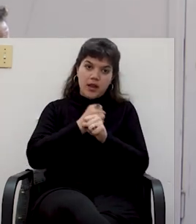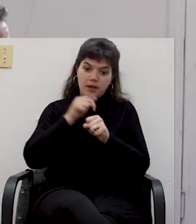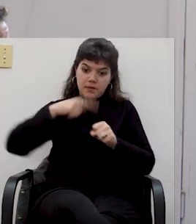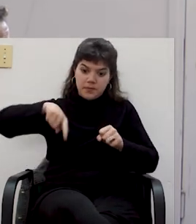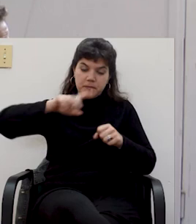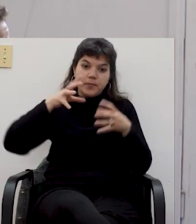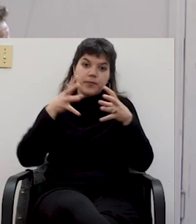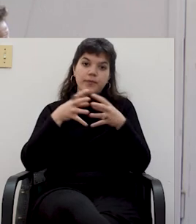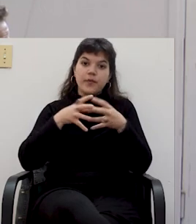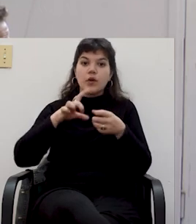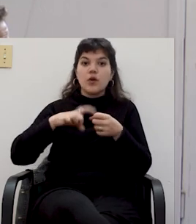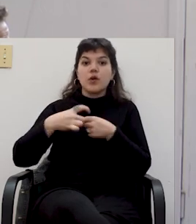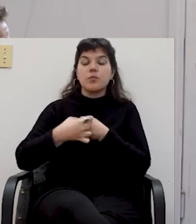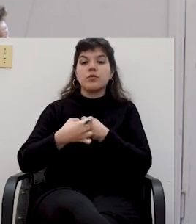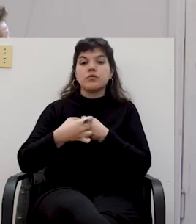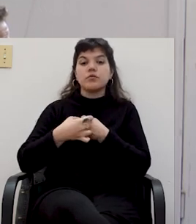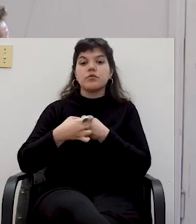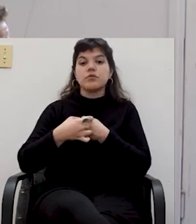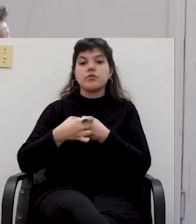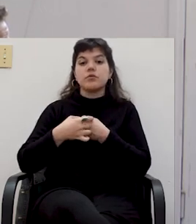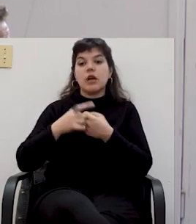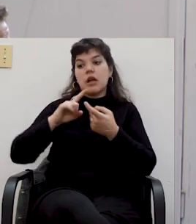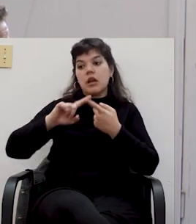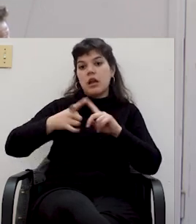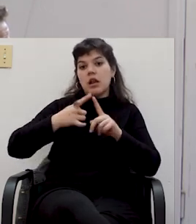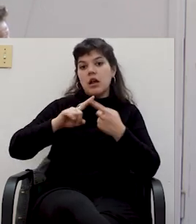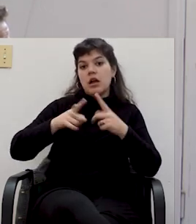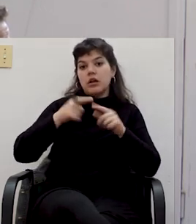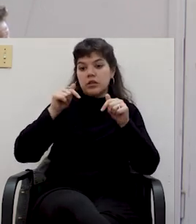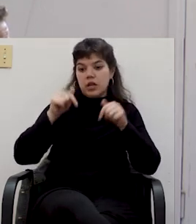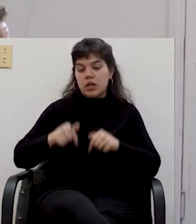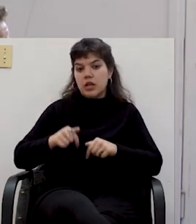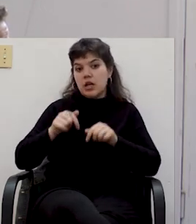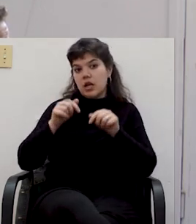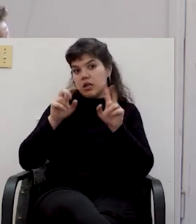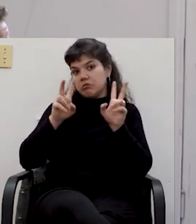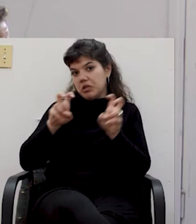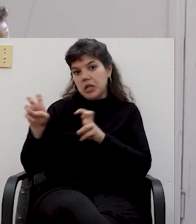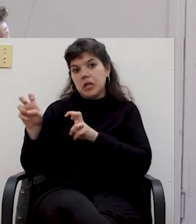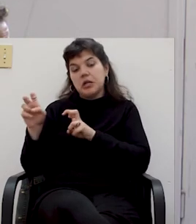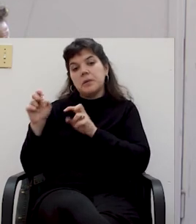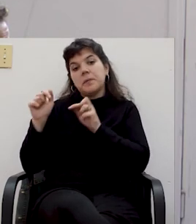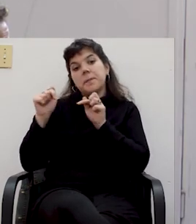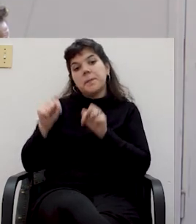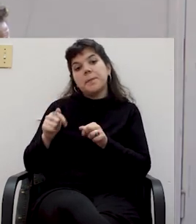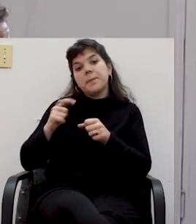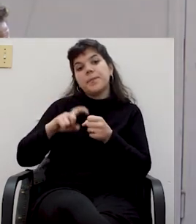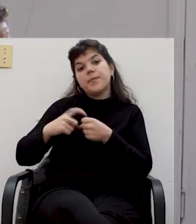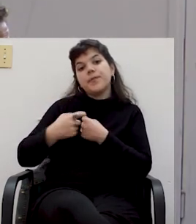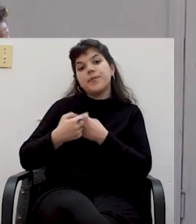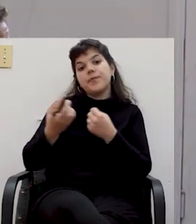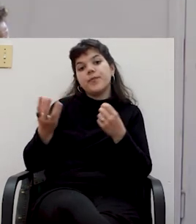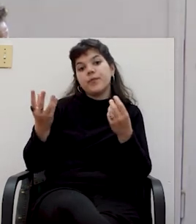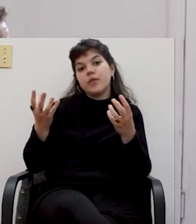comisión tiene que ver con el tratamiento de esos asuntos. Esta comisión está